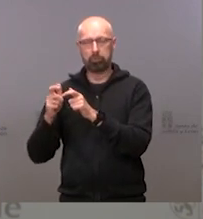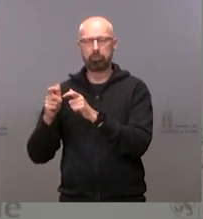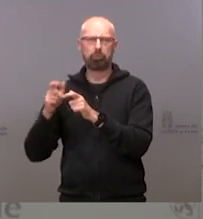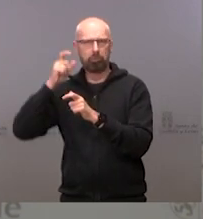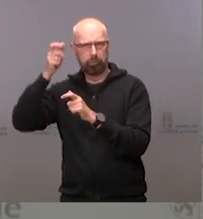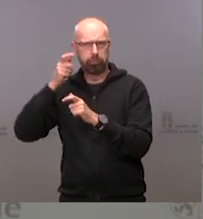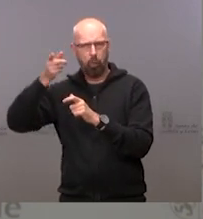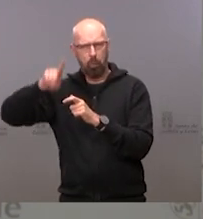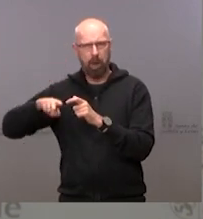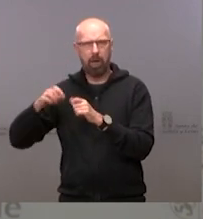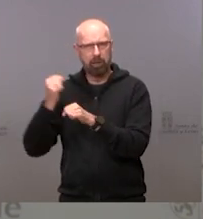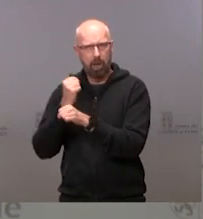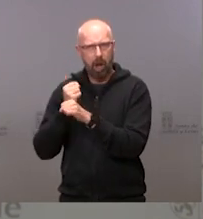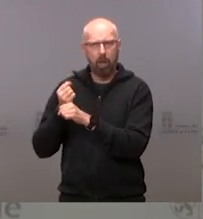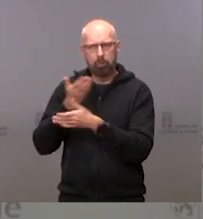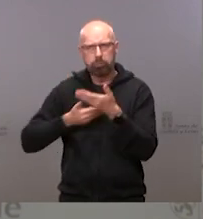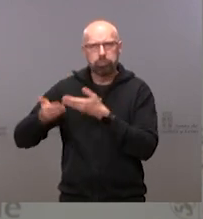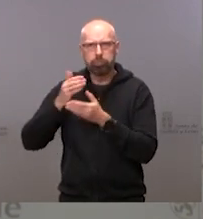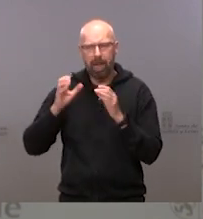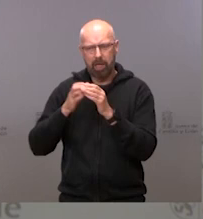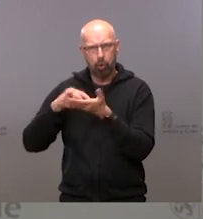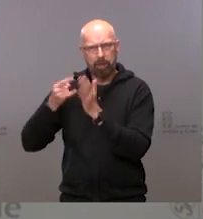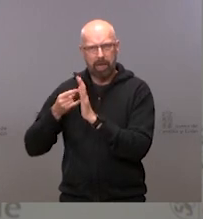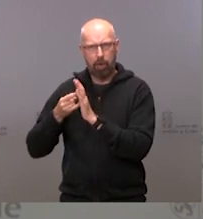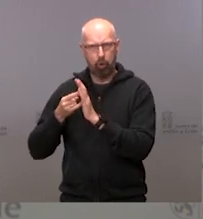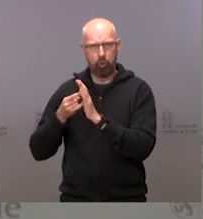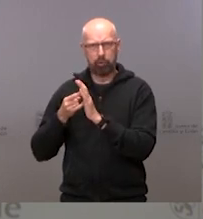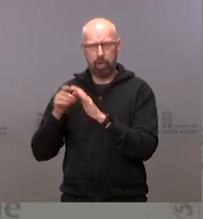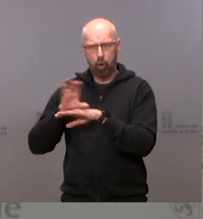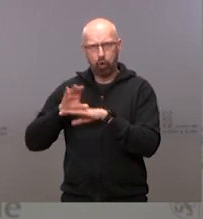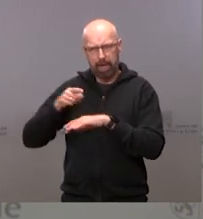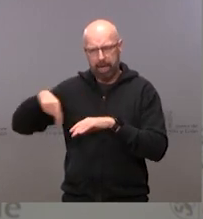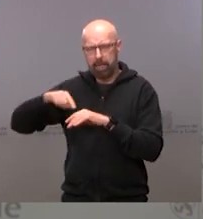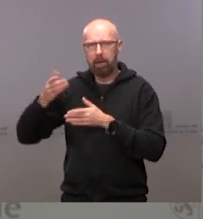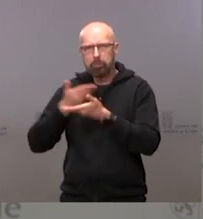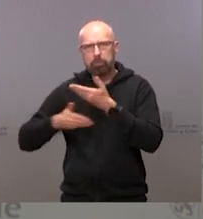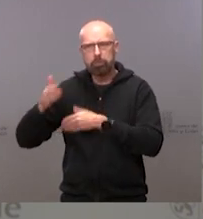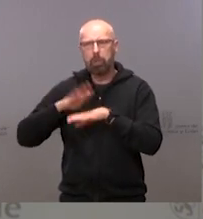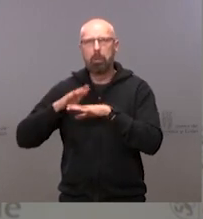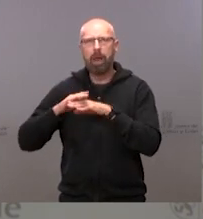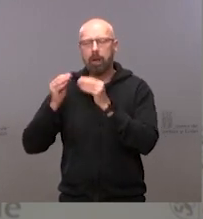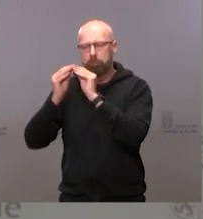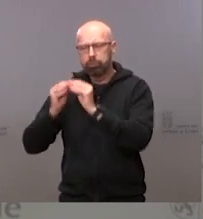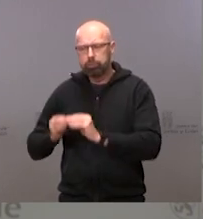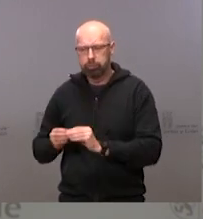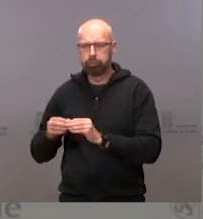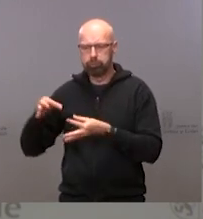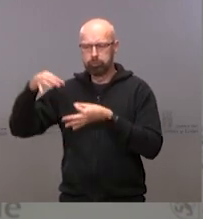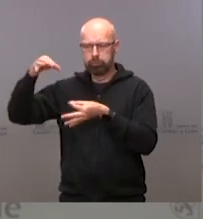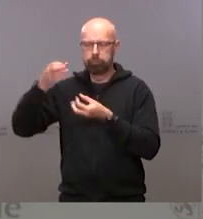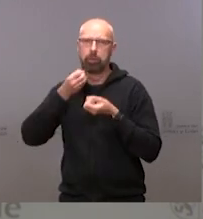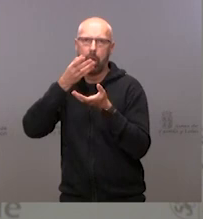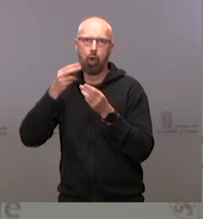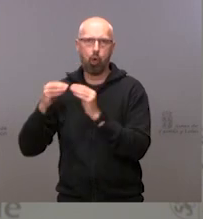trabajando todos los equipos técnicos de las distintas consejerías para llegar a una declaración común yo